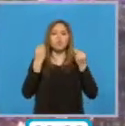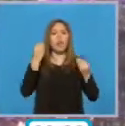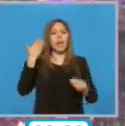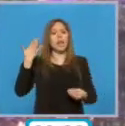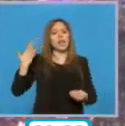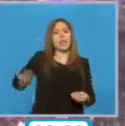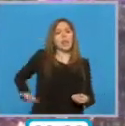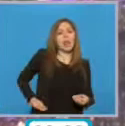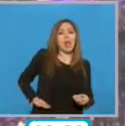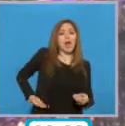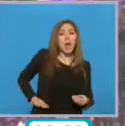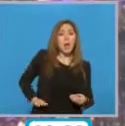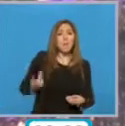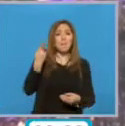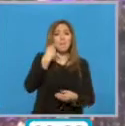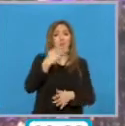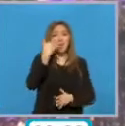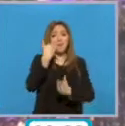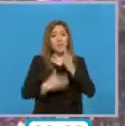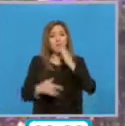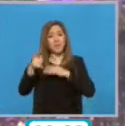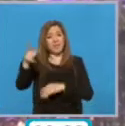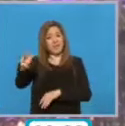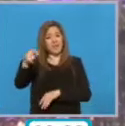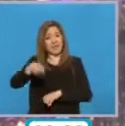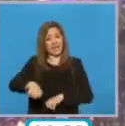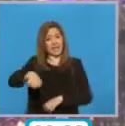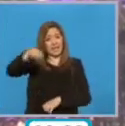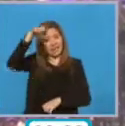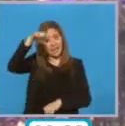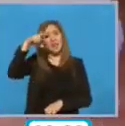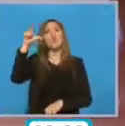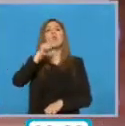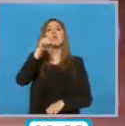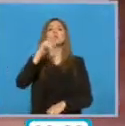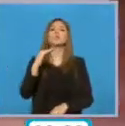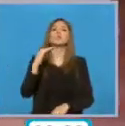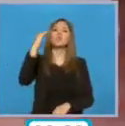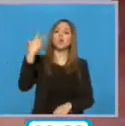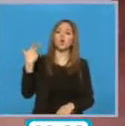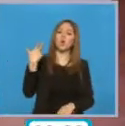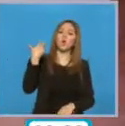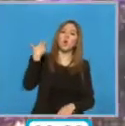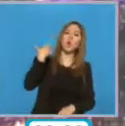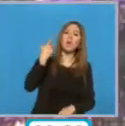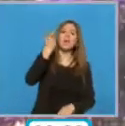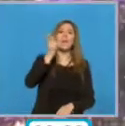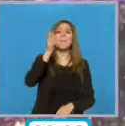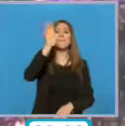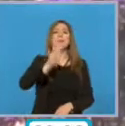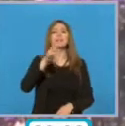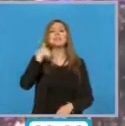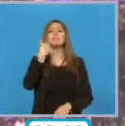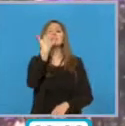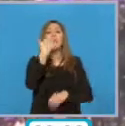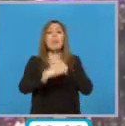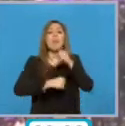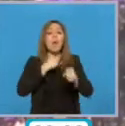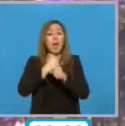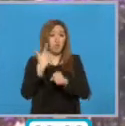largo y a lo mejor no están respetando su edad. Cuando vamos creciendo tenemos que ir cortando. No quiere decir que a los 50 lo tenga así, quiere decir que